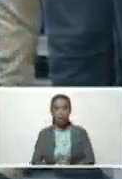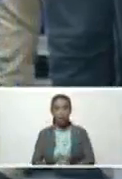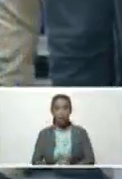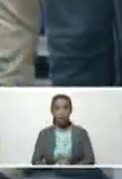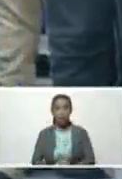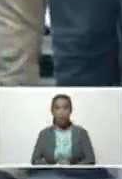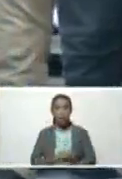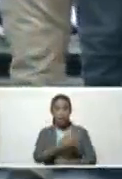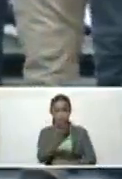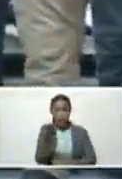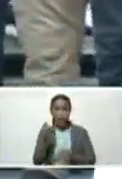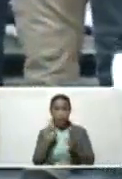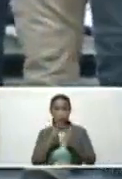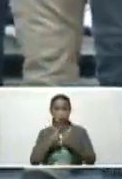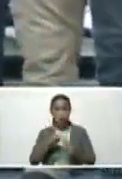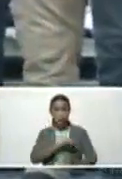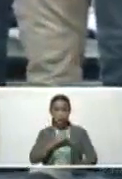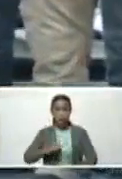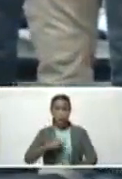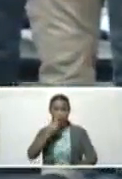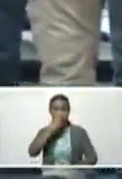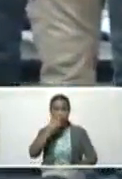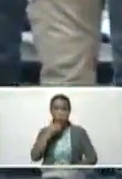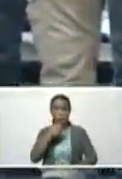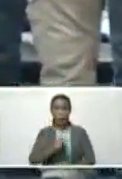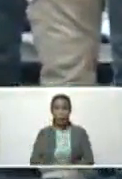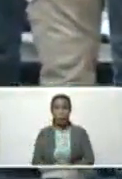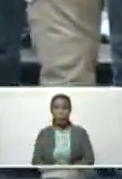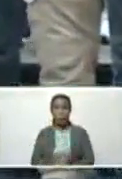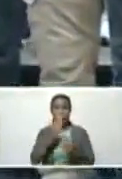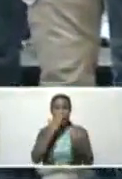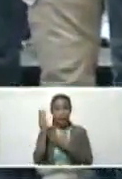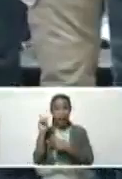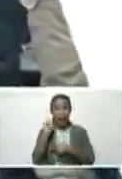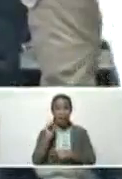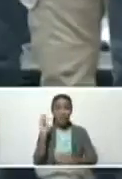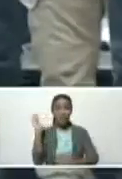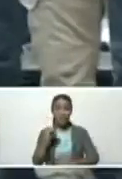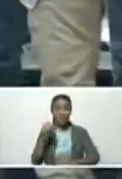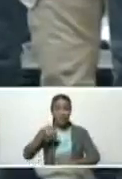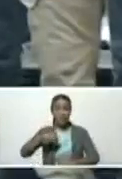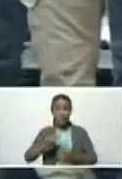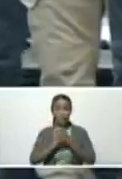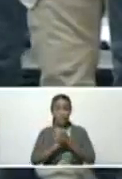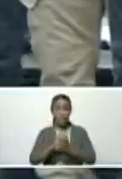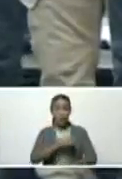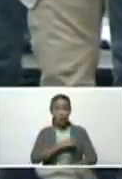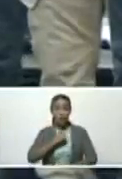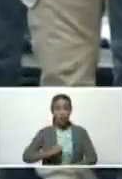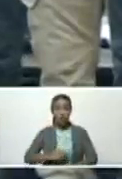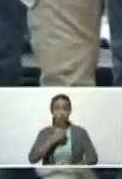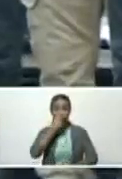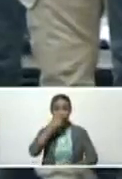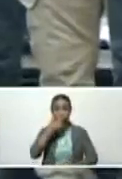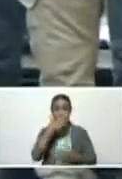¿Ustedes conocen a Superbigote? Miren, por aquí vino Superbigote. ¿Ah?